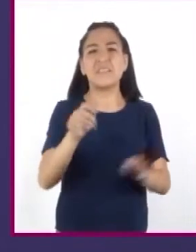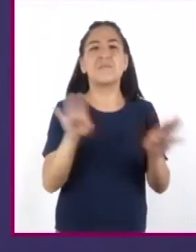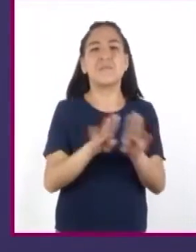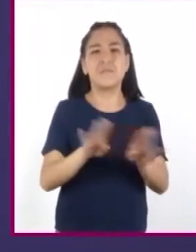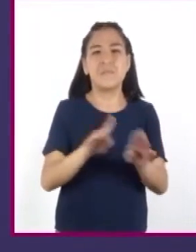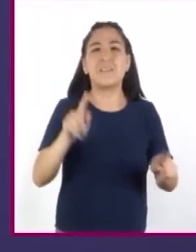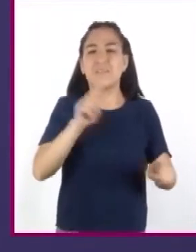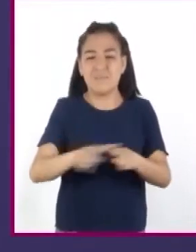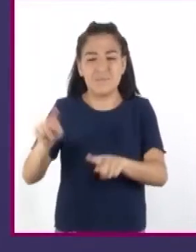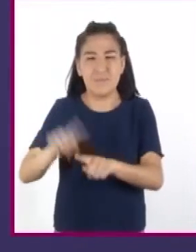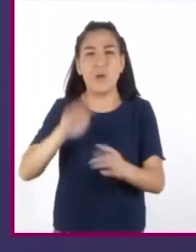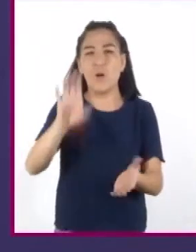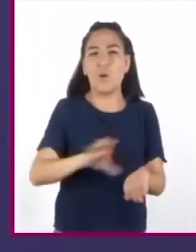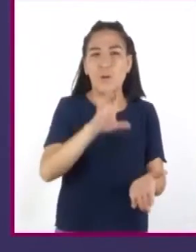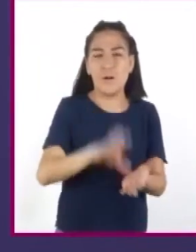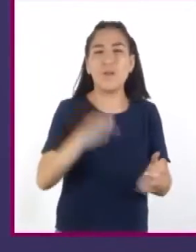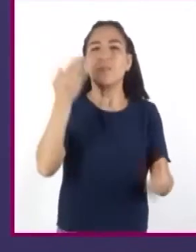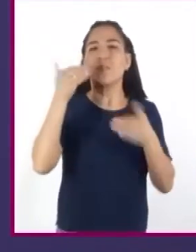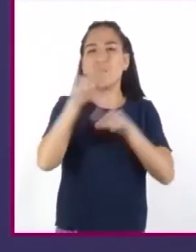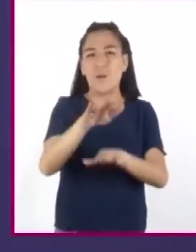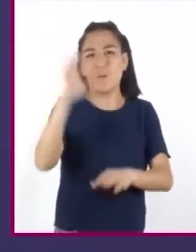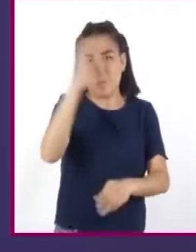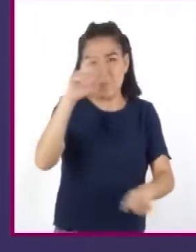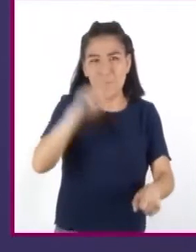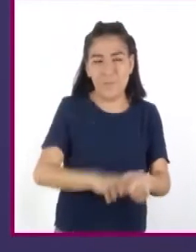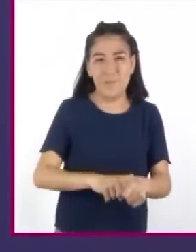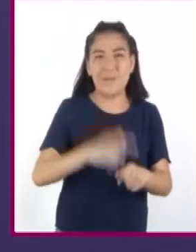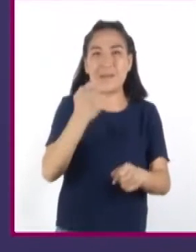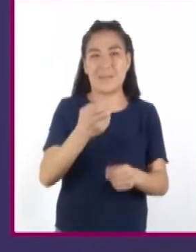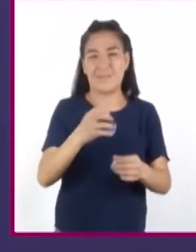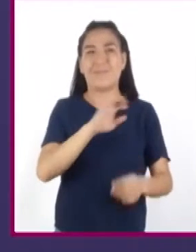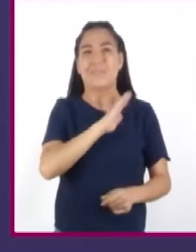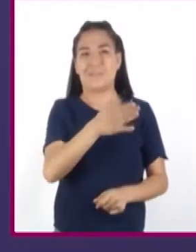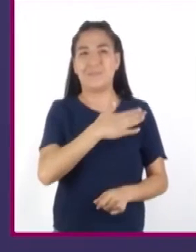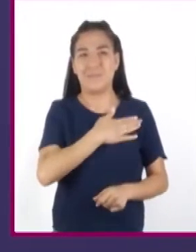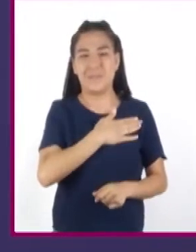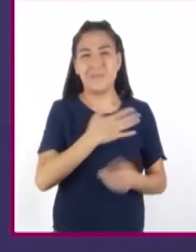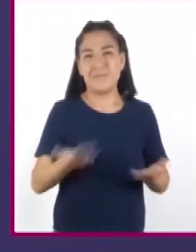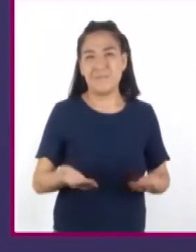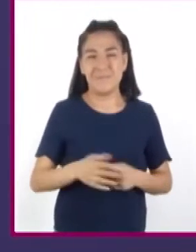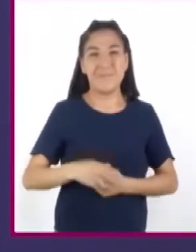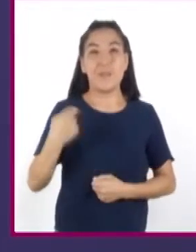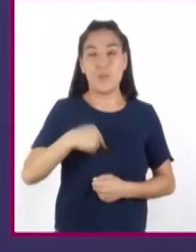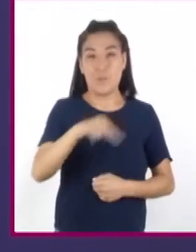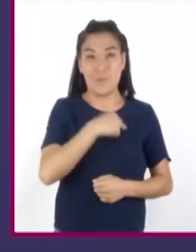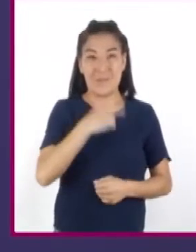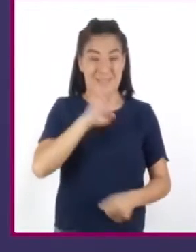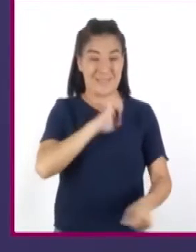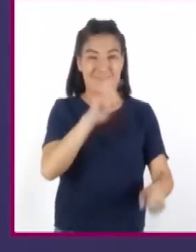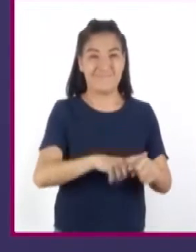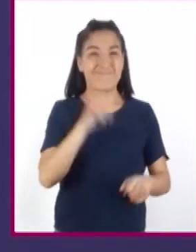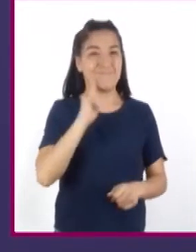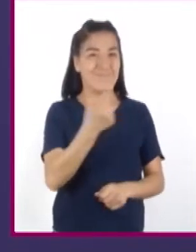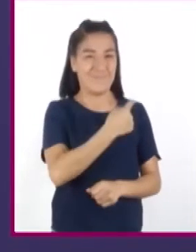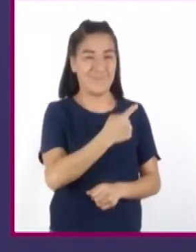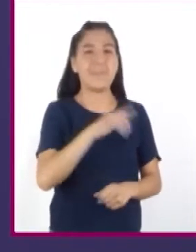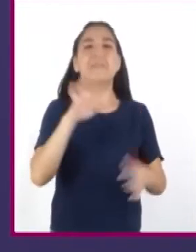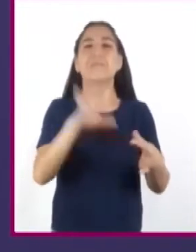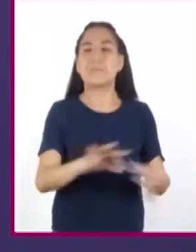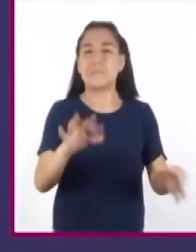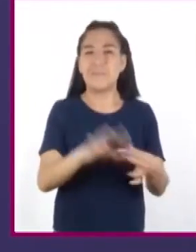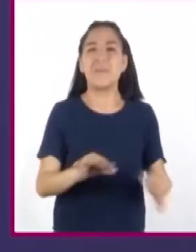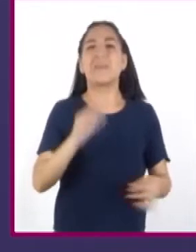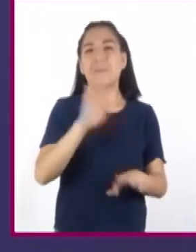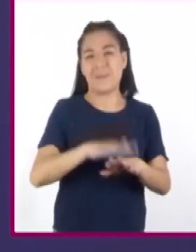documentos coloniales acerca de la cultura y su influencia en el español? Nuestra especialista nos explica